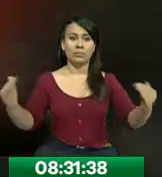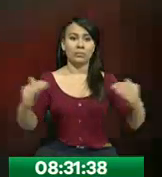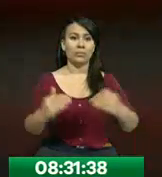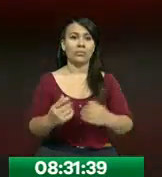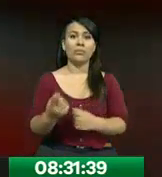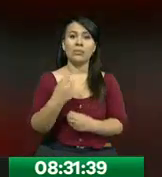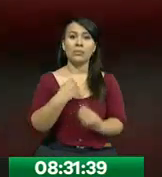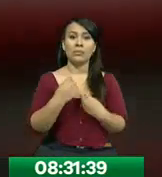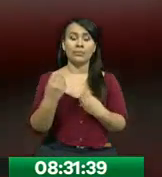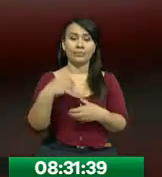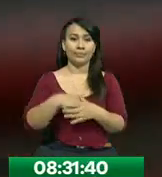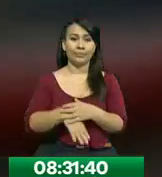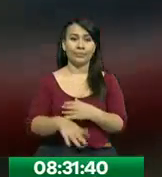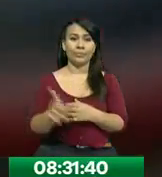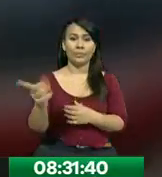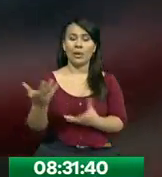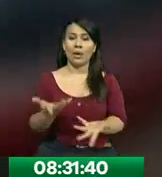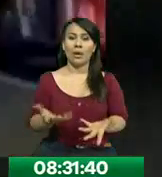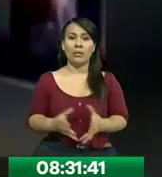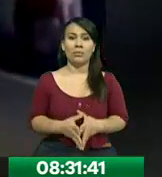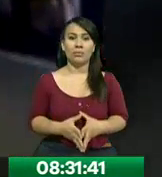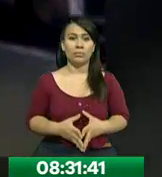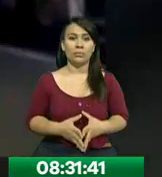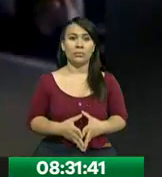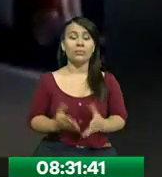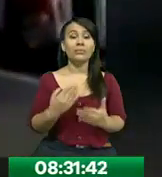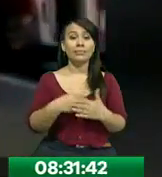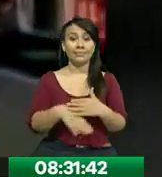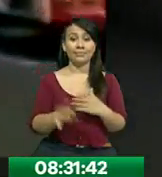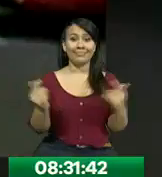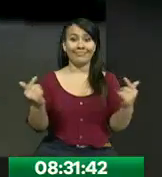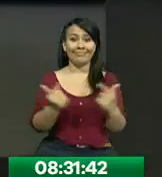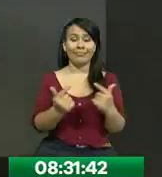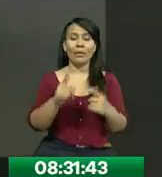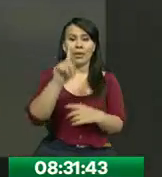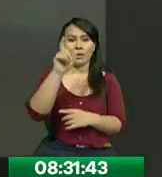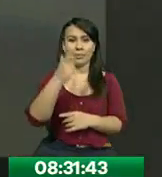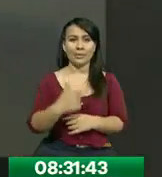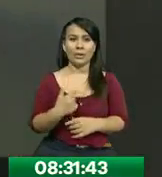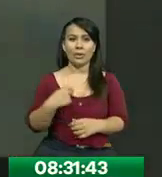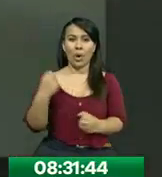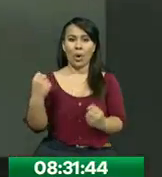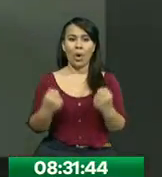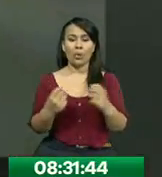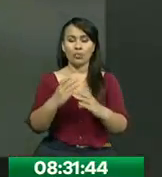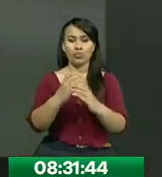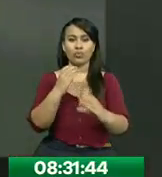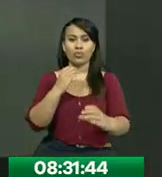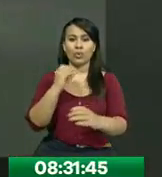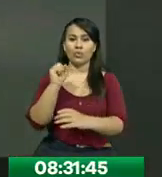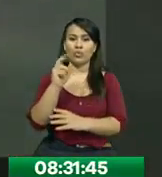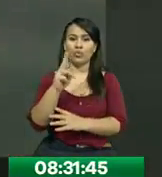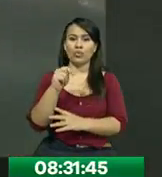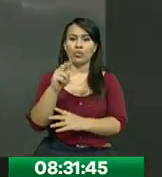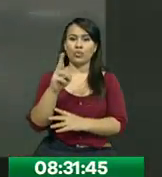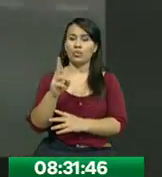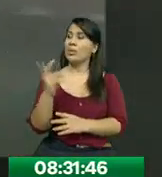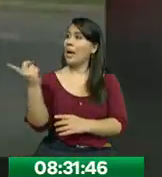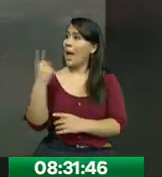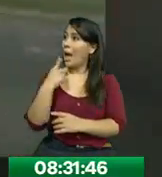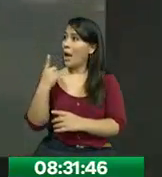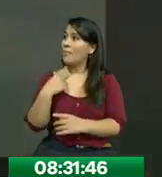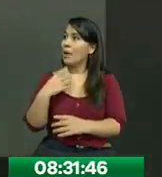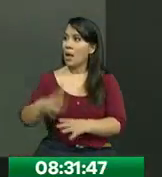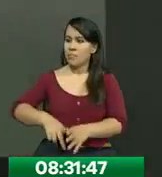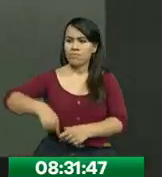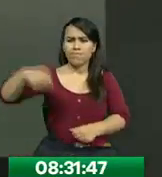esperan dentro de las unidades. En medio de la discusión, el conductor de la cooperativa Joysur sube a su unidad de transporte y baja con